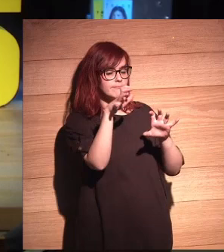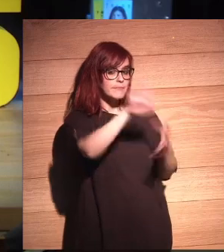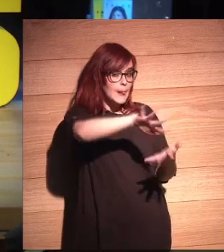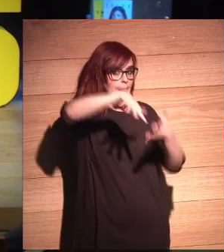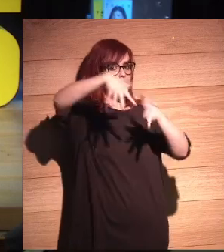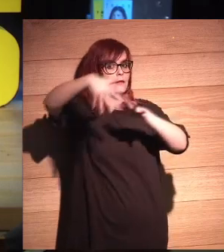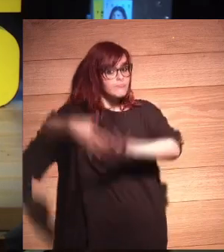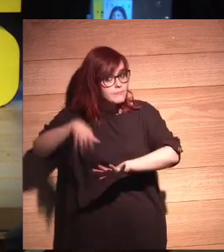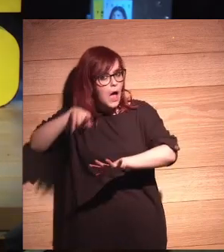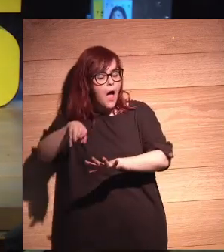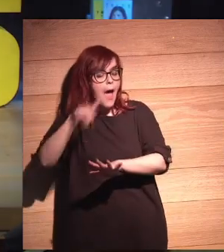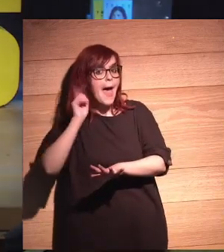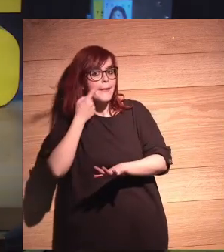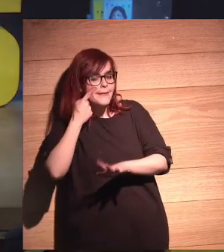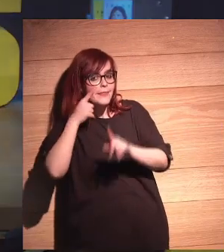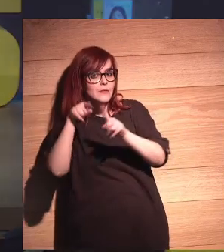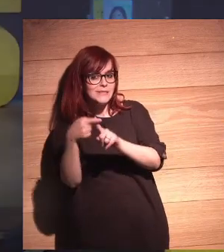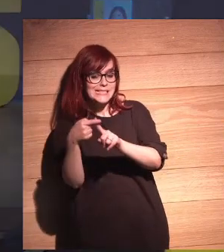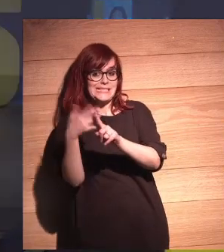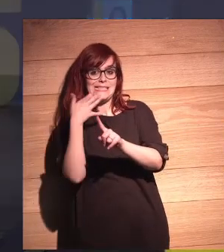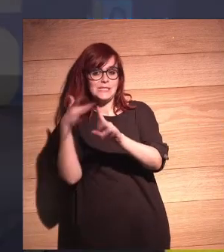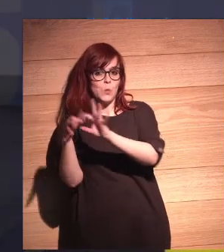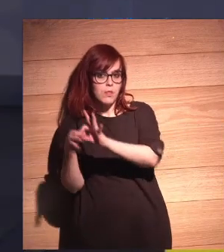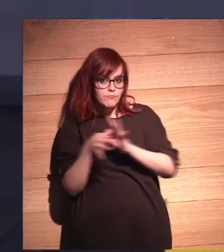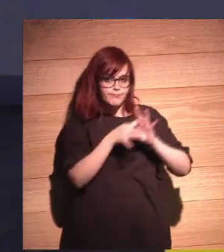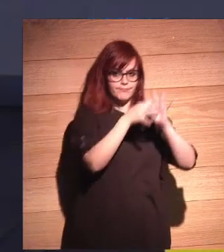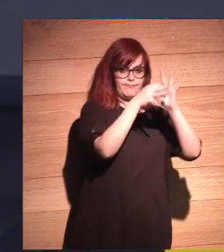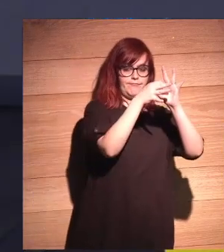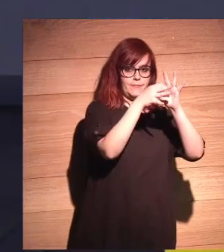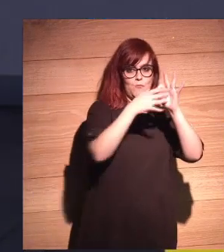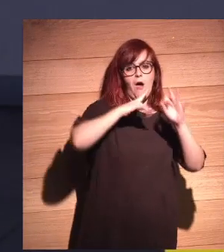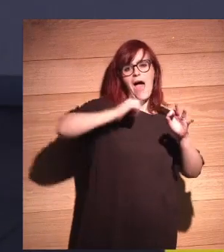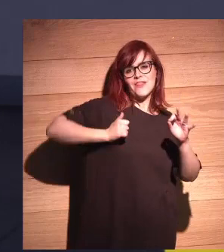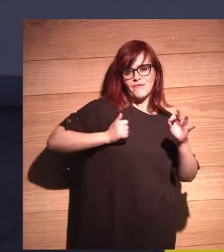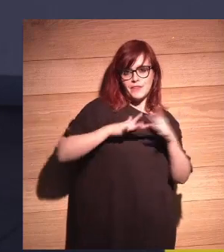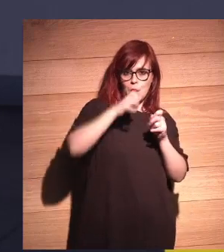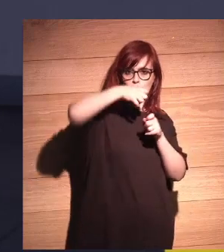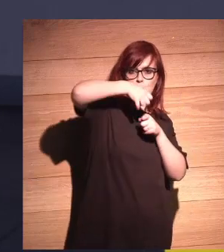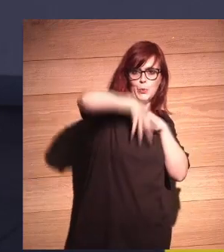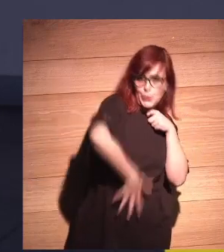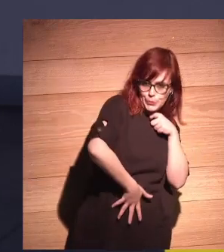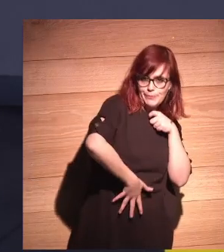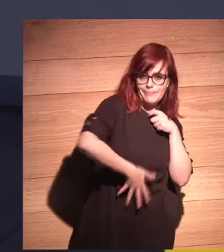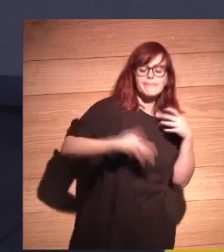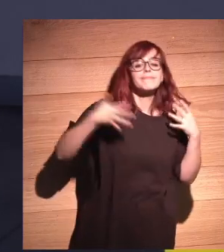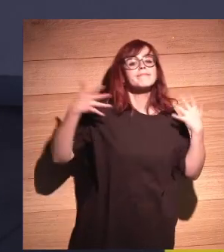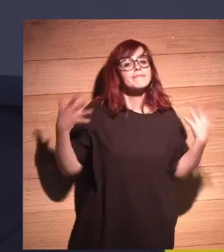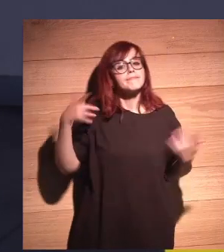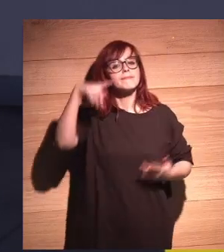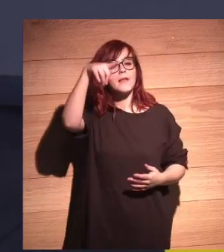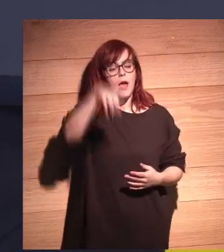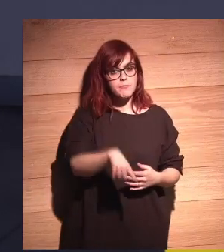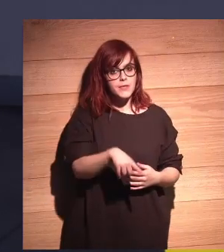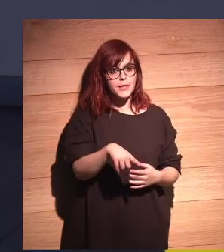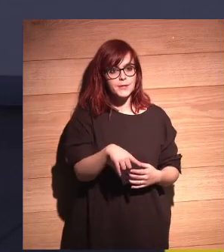y aplicar esa señal a otro efector diferente. Y también podemos... En este caso, por